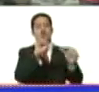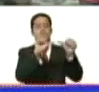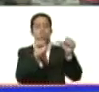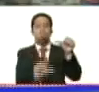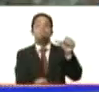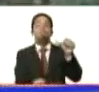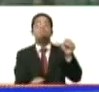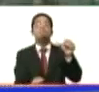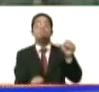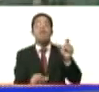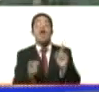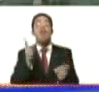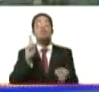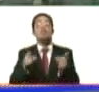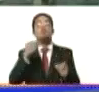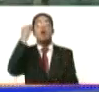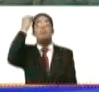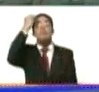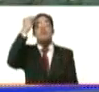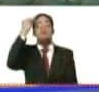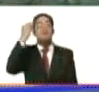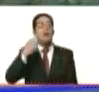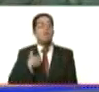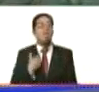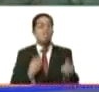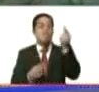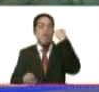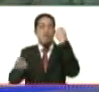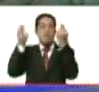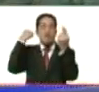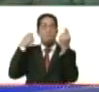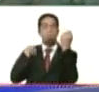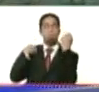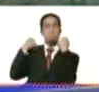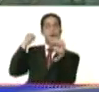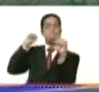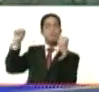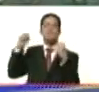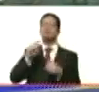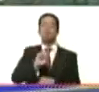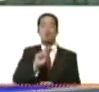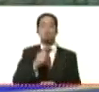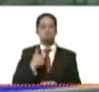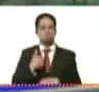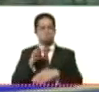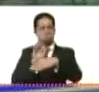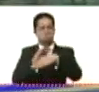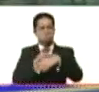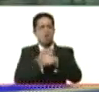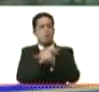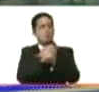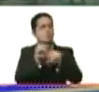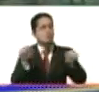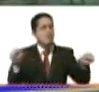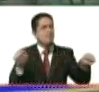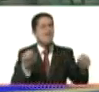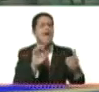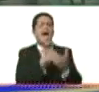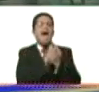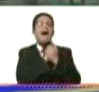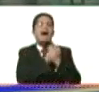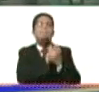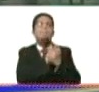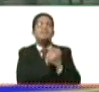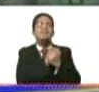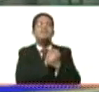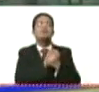y hay quienes piensan que no es con ellos o no es con ellas. Es con todo, con los amigos